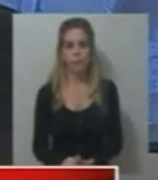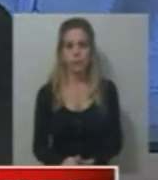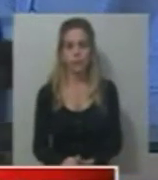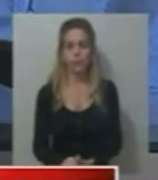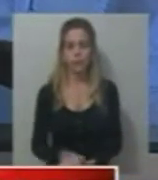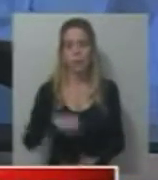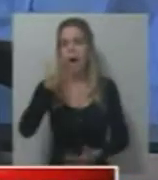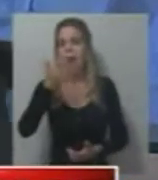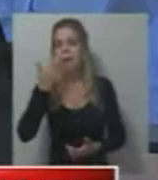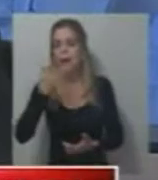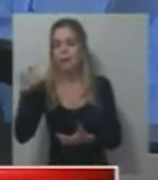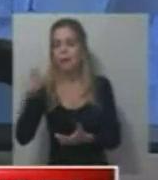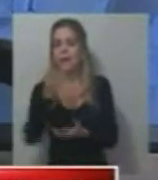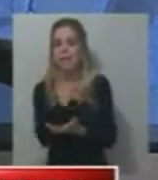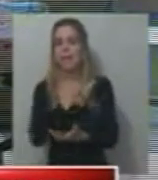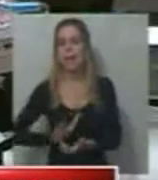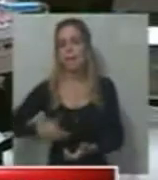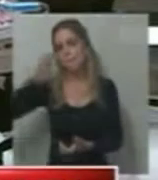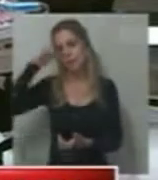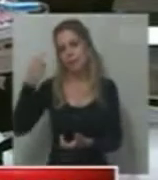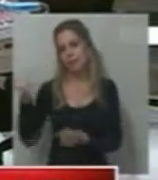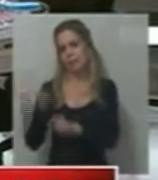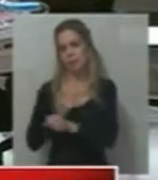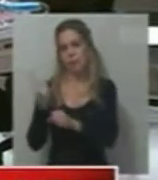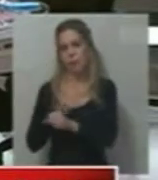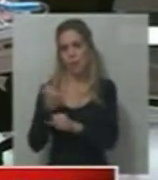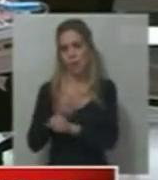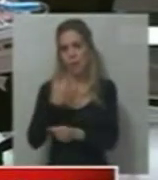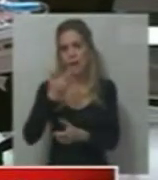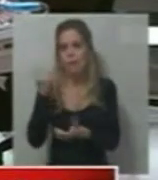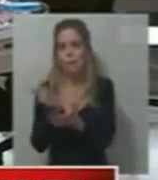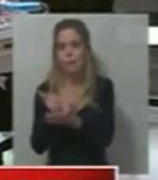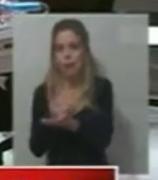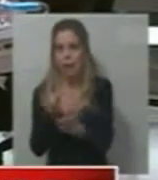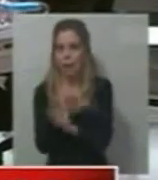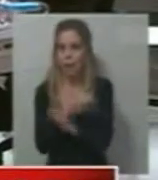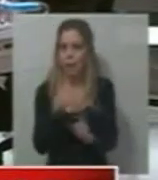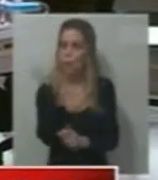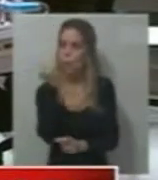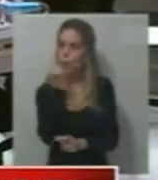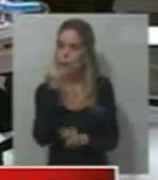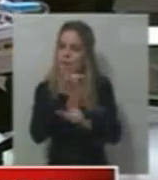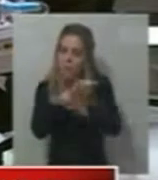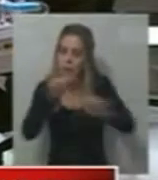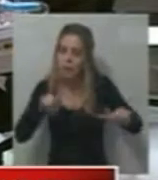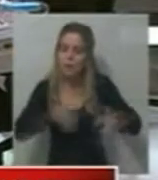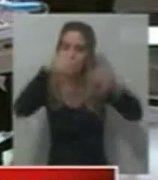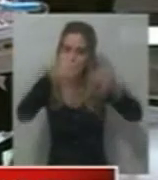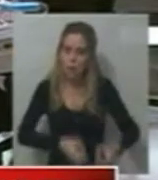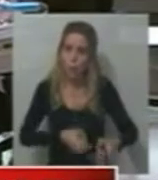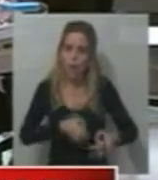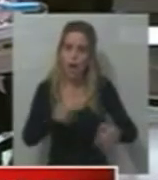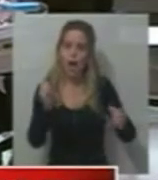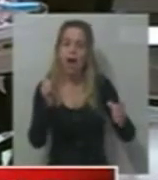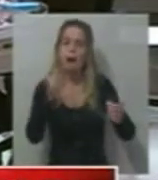tal fuente, tuve acceso a 3 fuentes distintas de tal ministerio, de tal médico presidencial. Decir algo sin